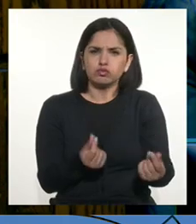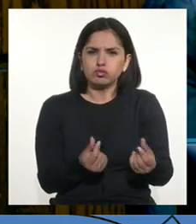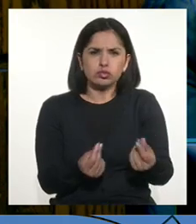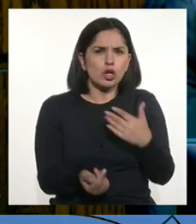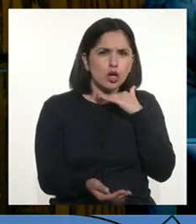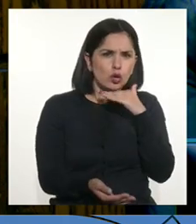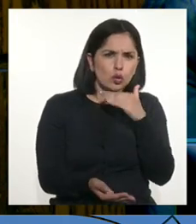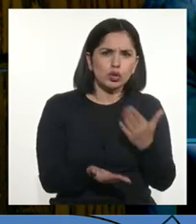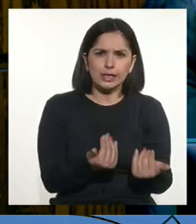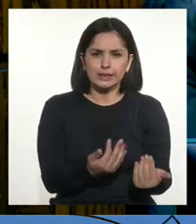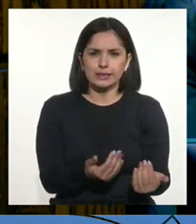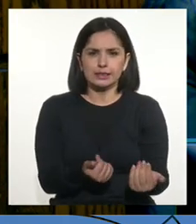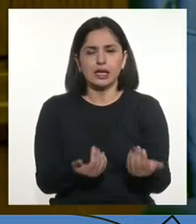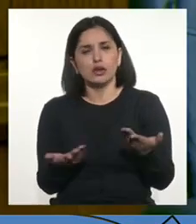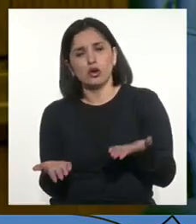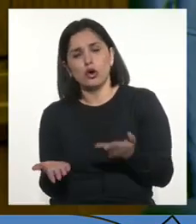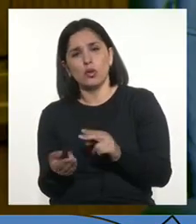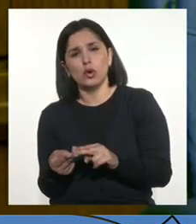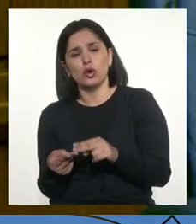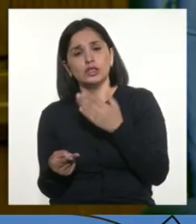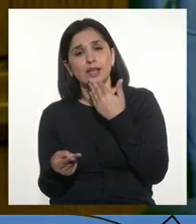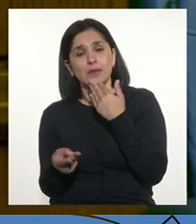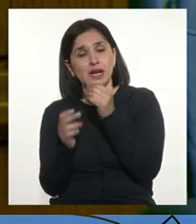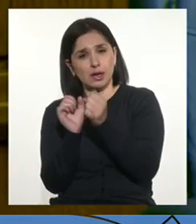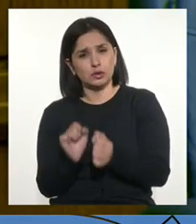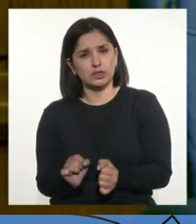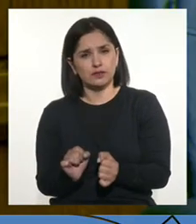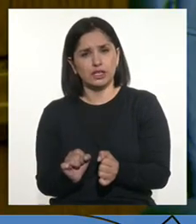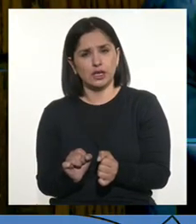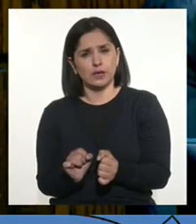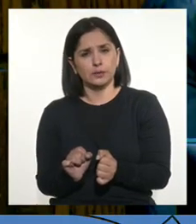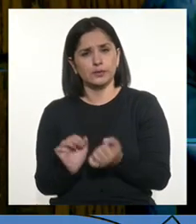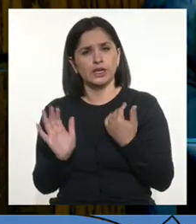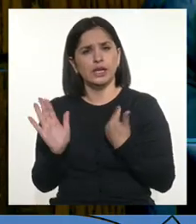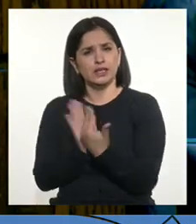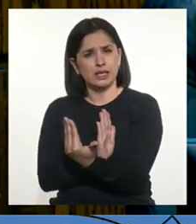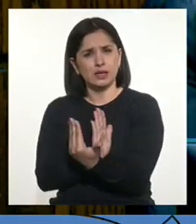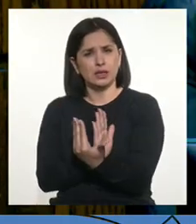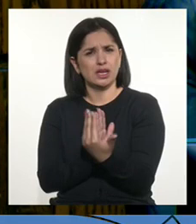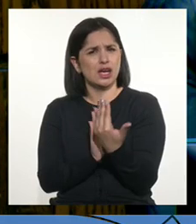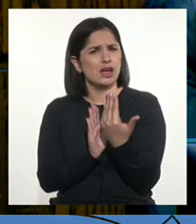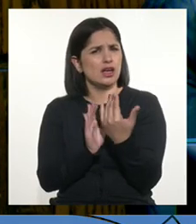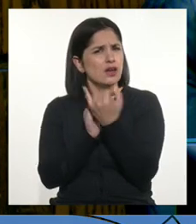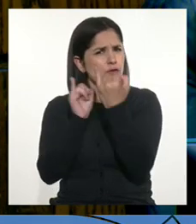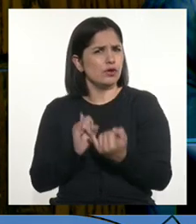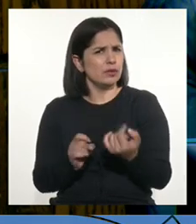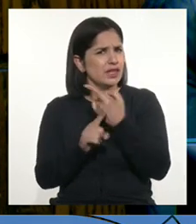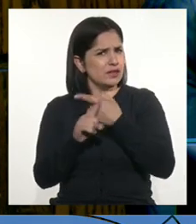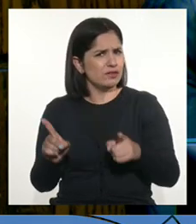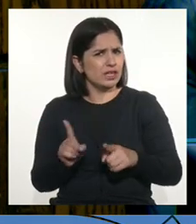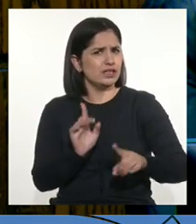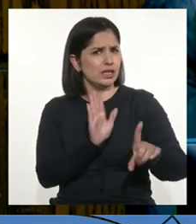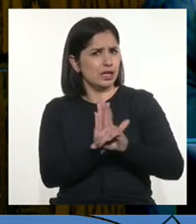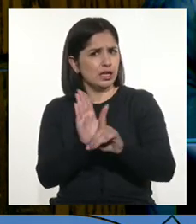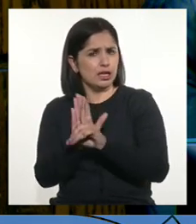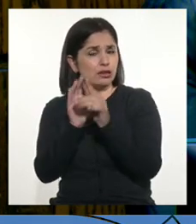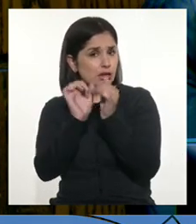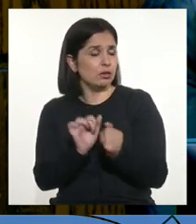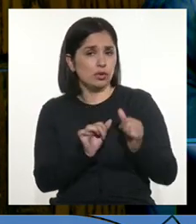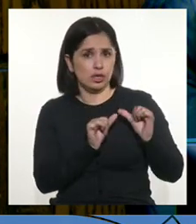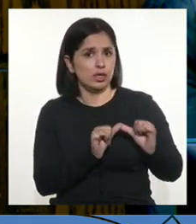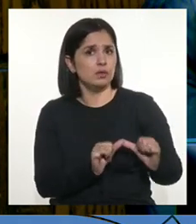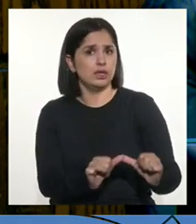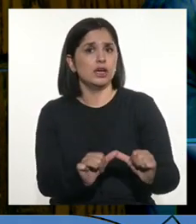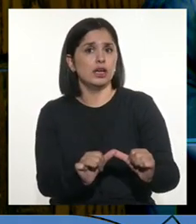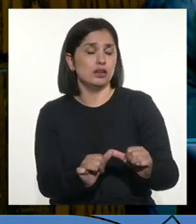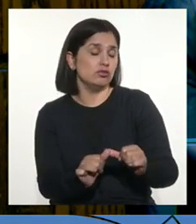de vista de la de la de la posibilidad de derogar de manera distinta leyes que pueden ser todavía de vigencia y de